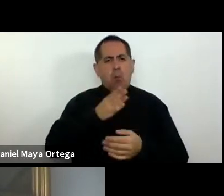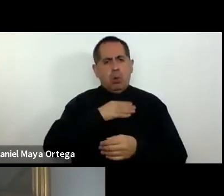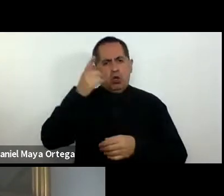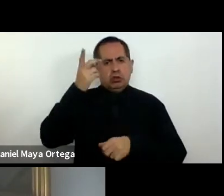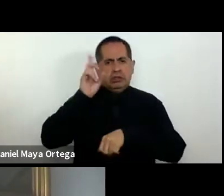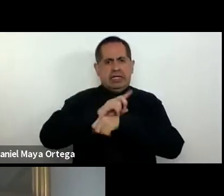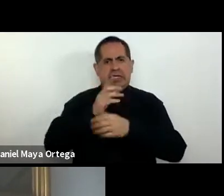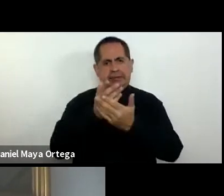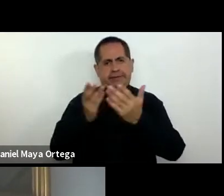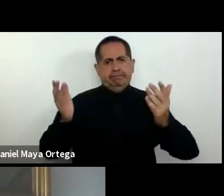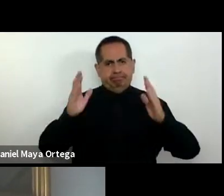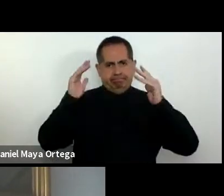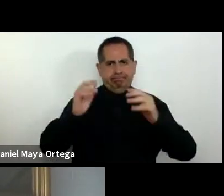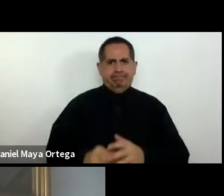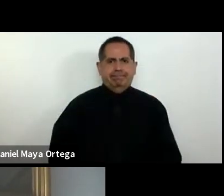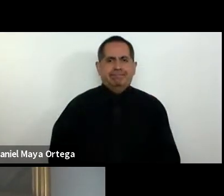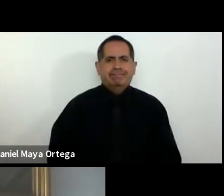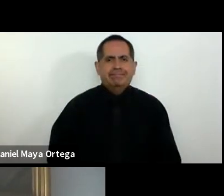día.